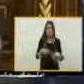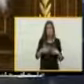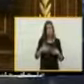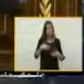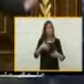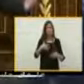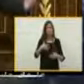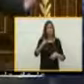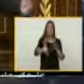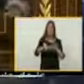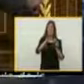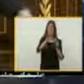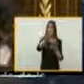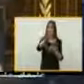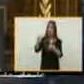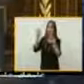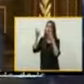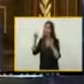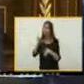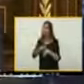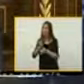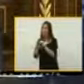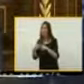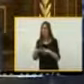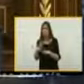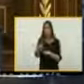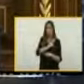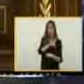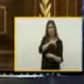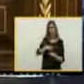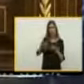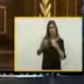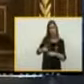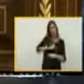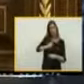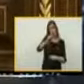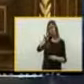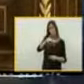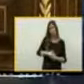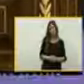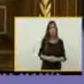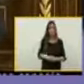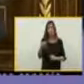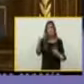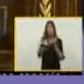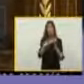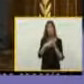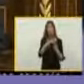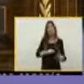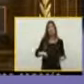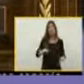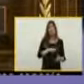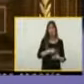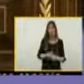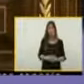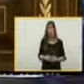coalición. Estou dicendo que la condición que Sánchez consideraba indispensable para ir a un goberno de gran coalición es que él hubiera sido el presidente.